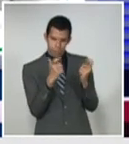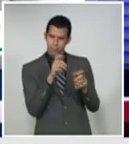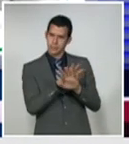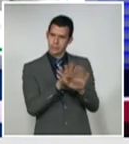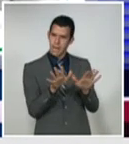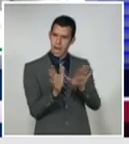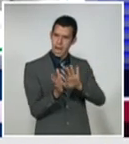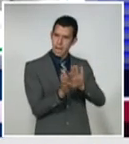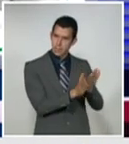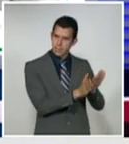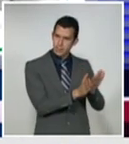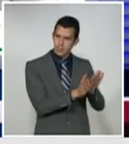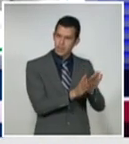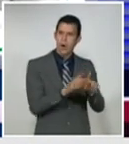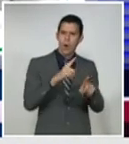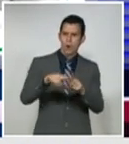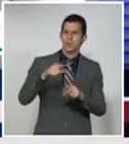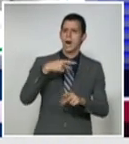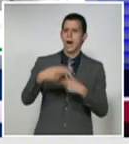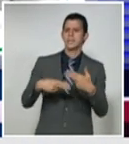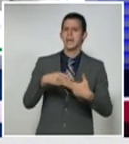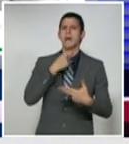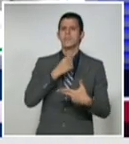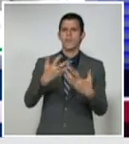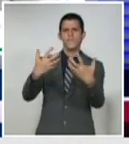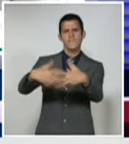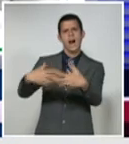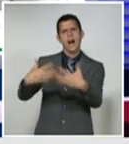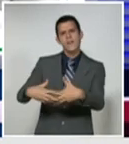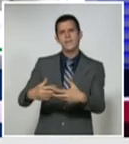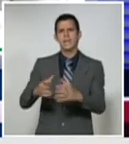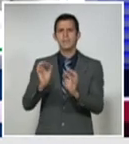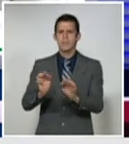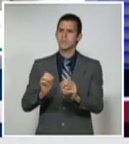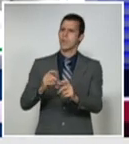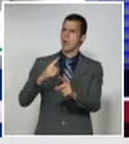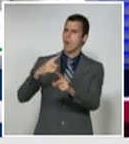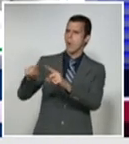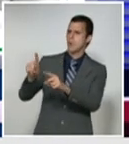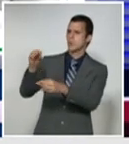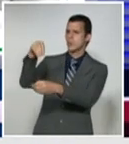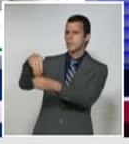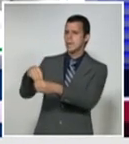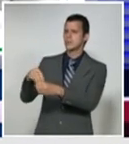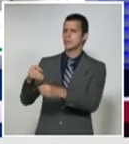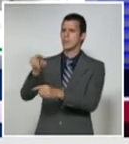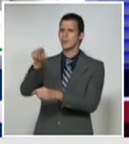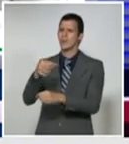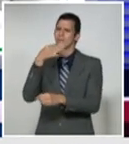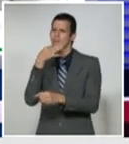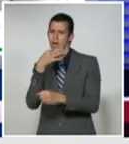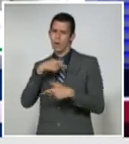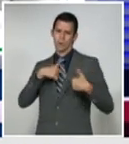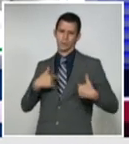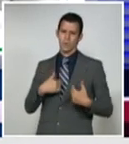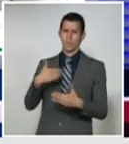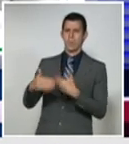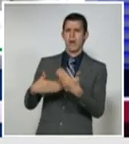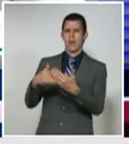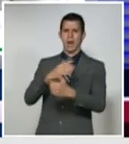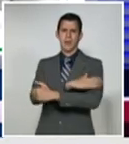también de la industria biofarmacéutica cubana y grupos de riesgo. Y por otro lado, a la par la marcha